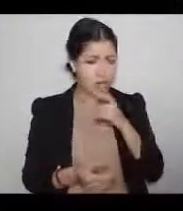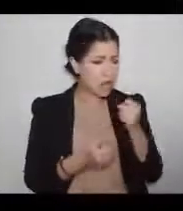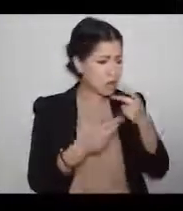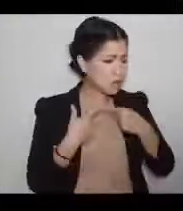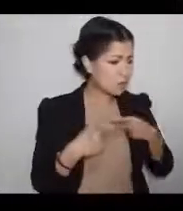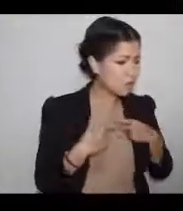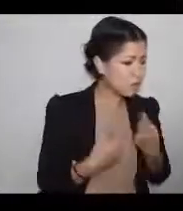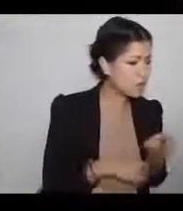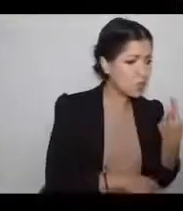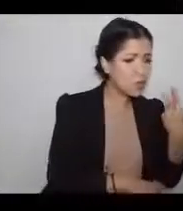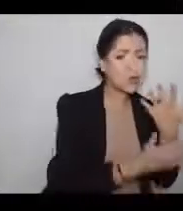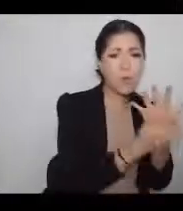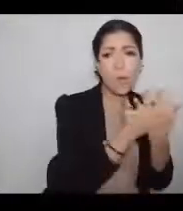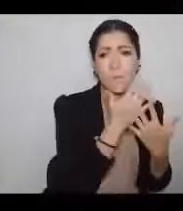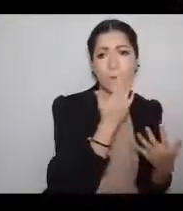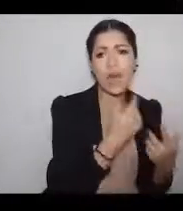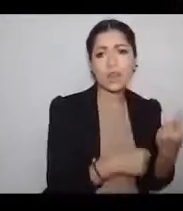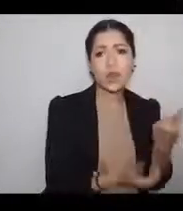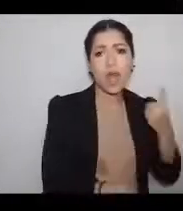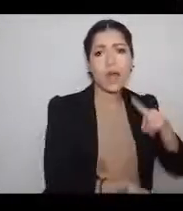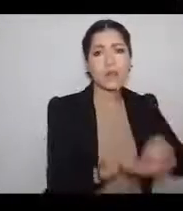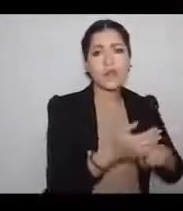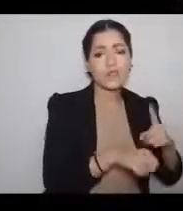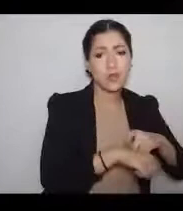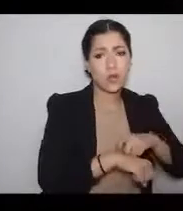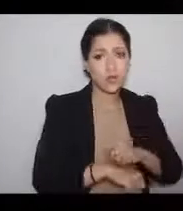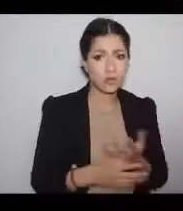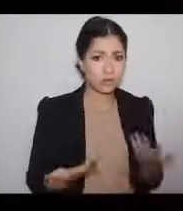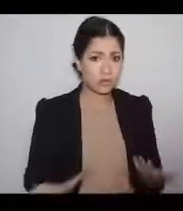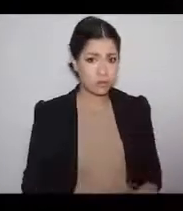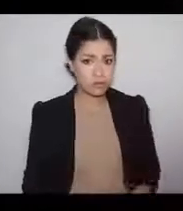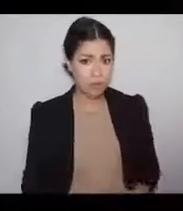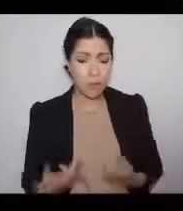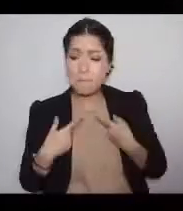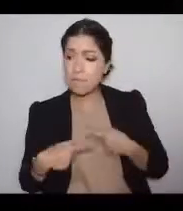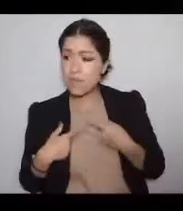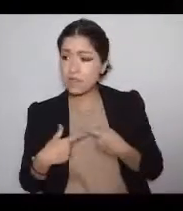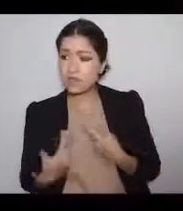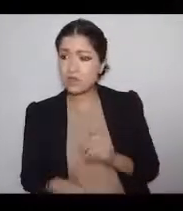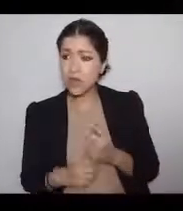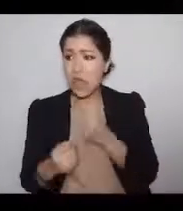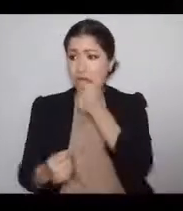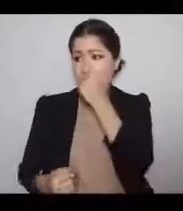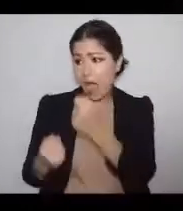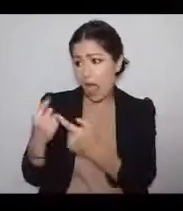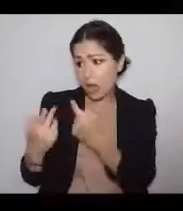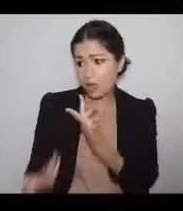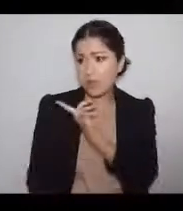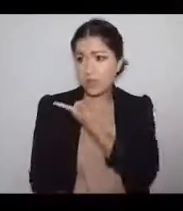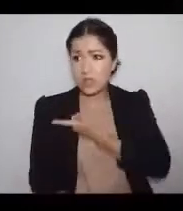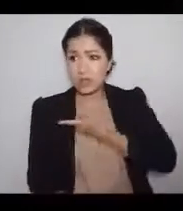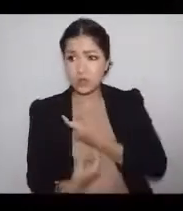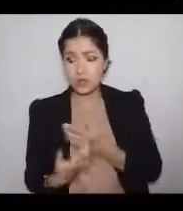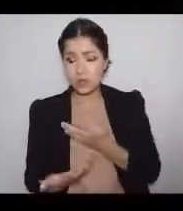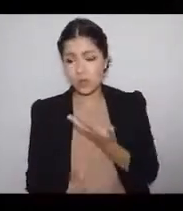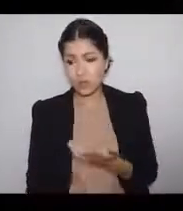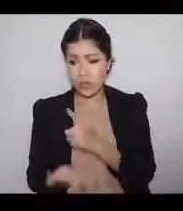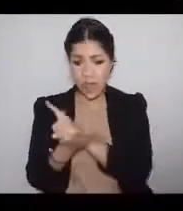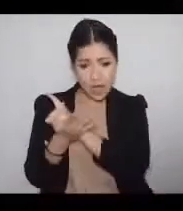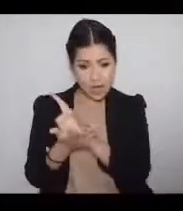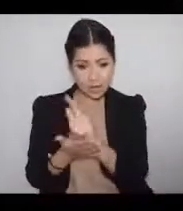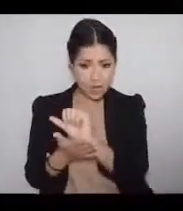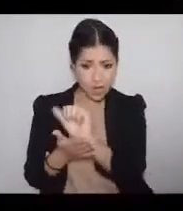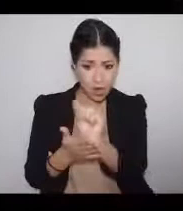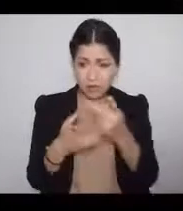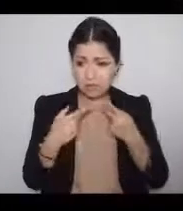gusta la mostaza, a otros el color azul y otros no se bañan. Hay quienes reciben